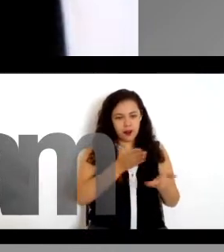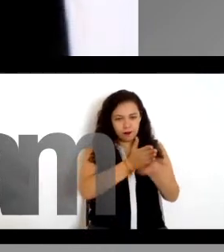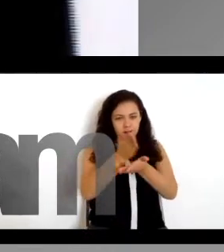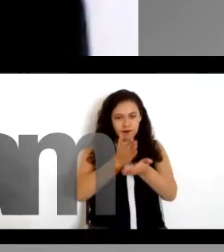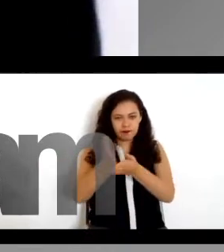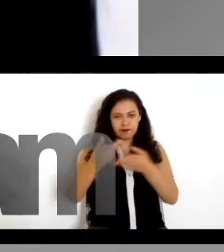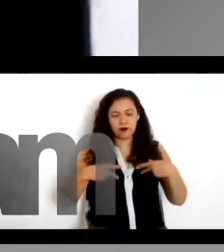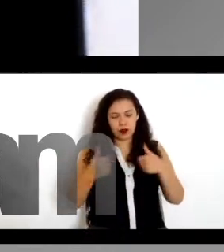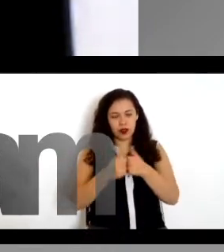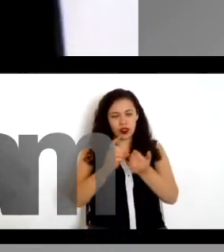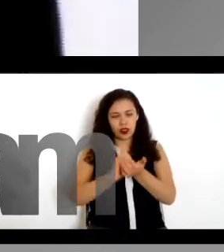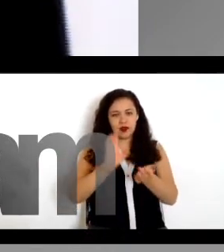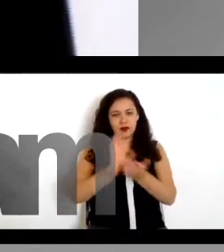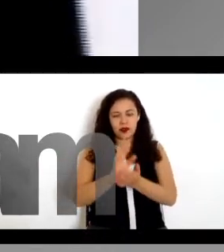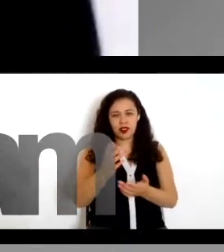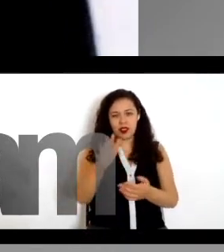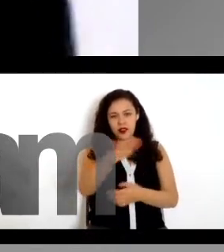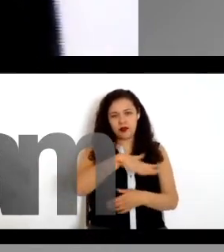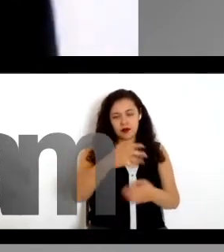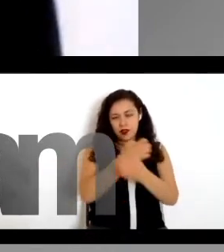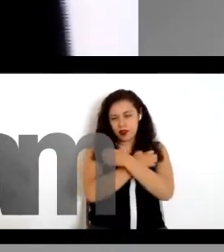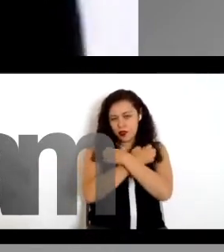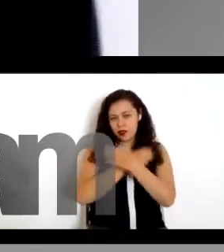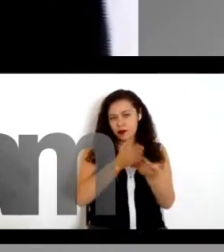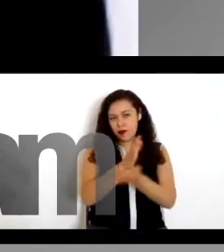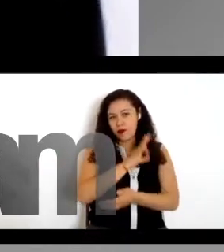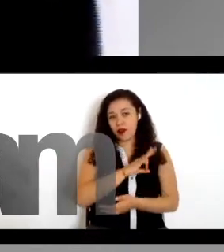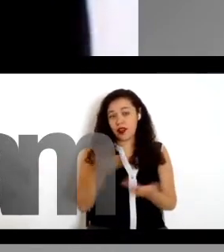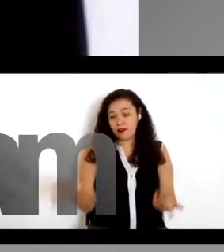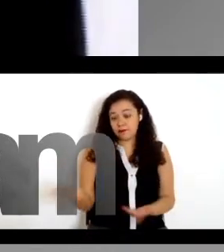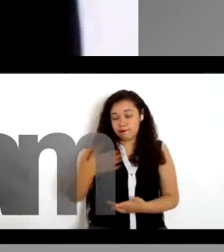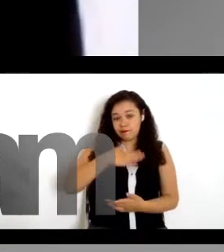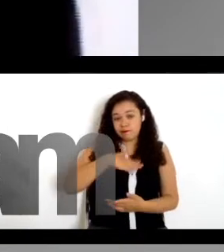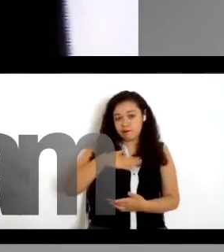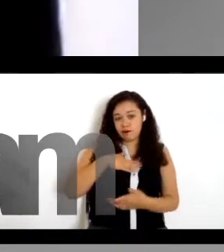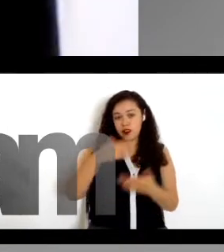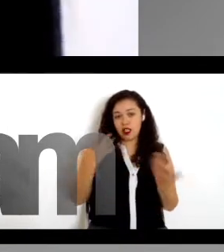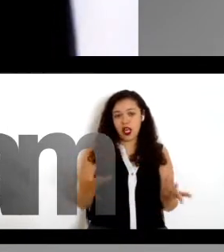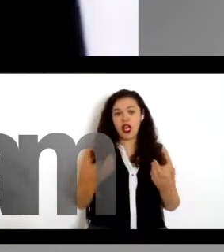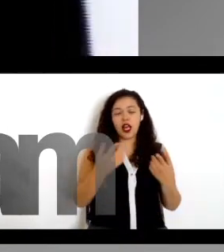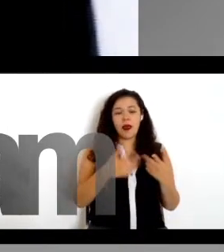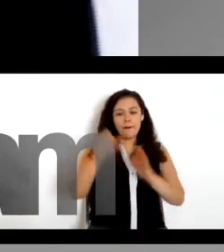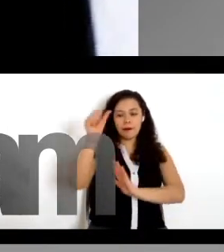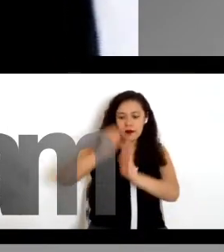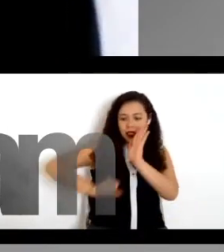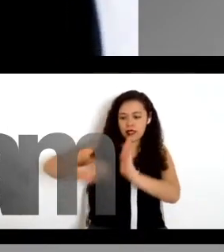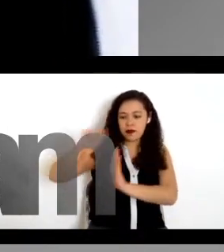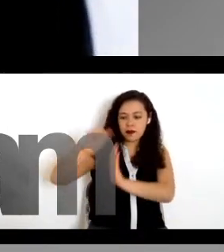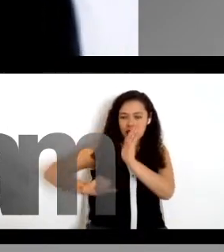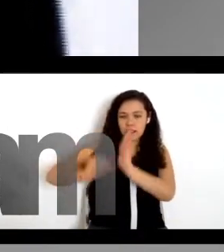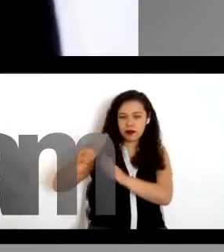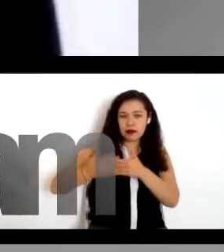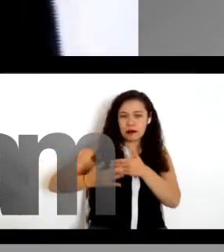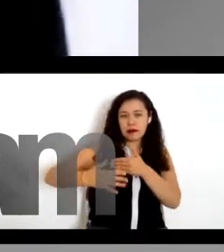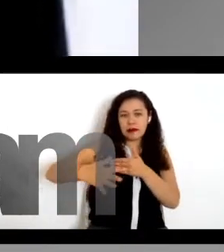con discapacidad. Y bueno, pues para mí fueron varios meses, casi